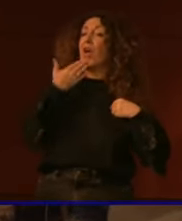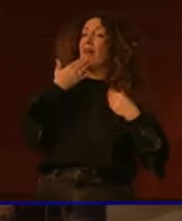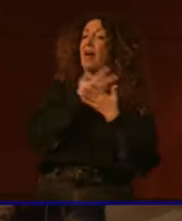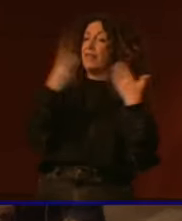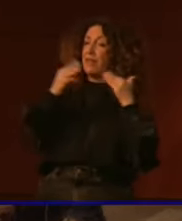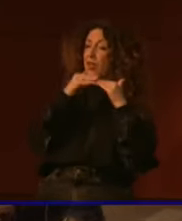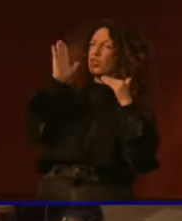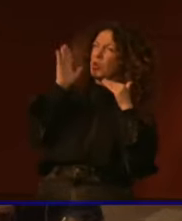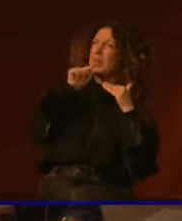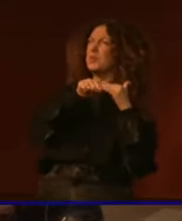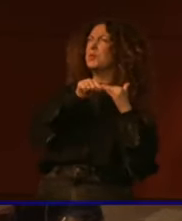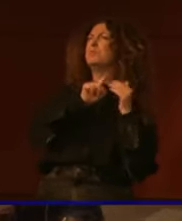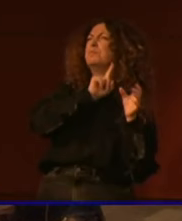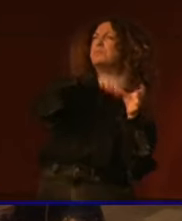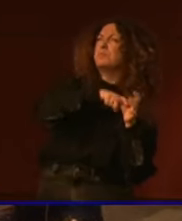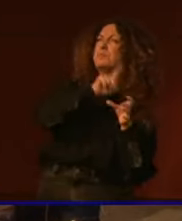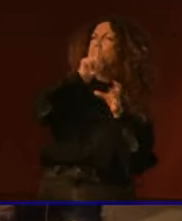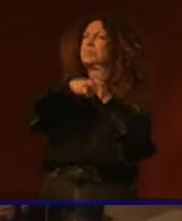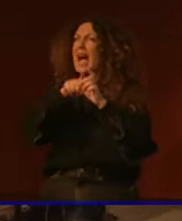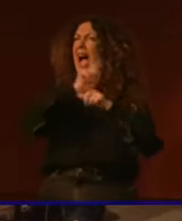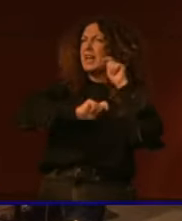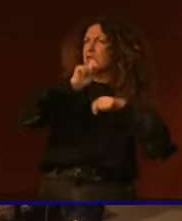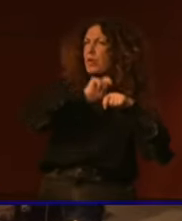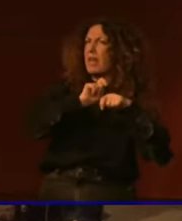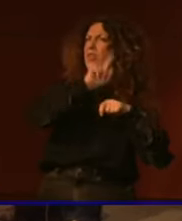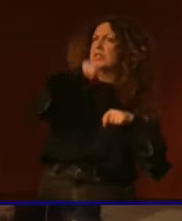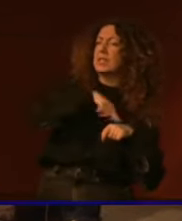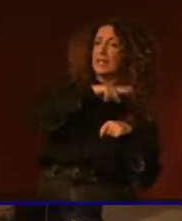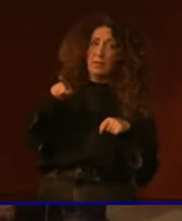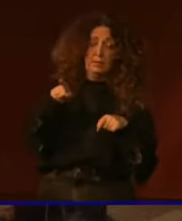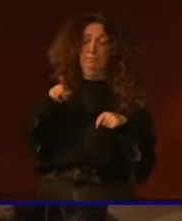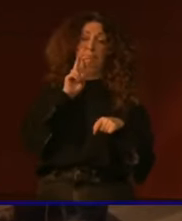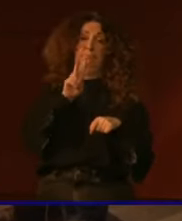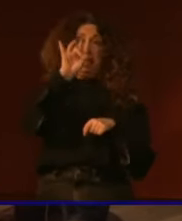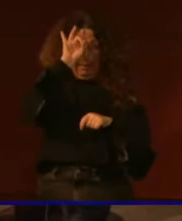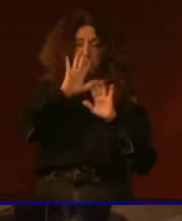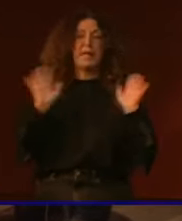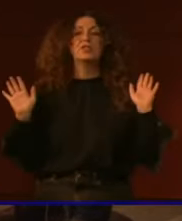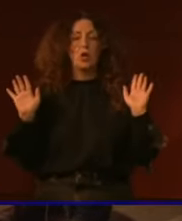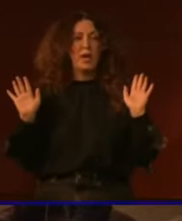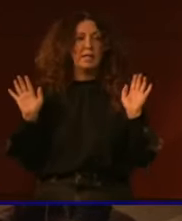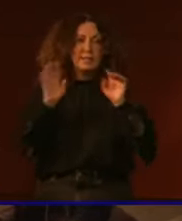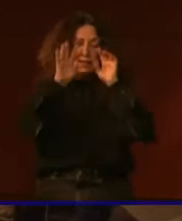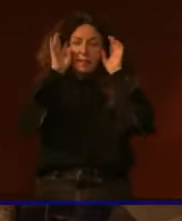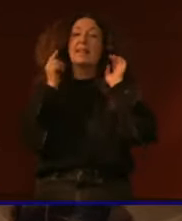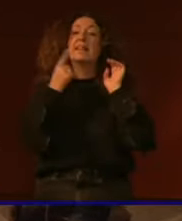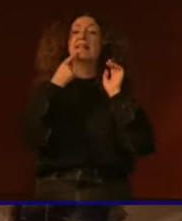a algún tipo de asociación. Es impresionante porque no llega al